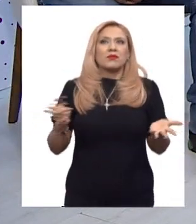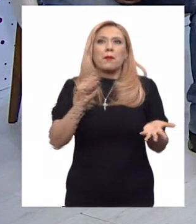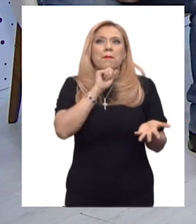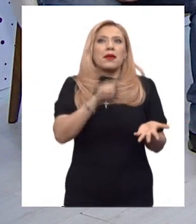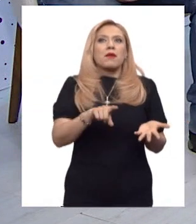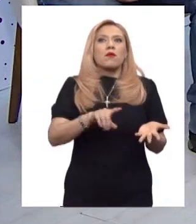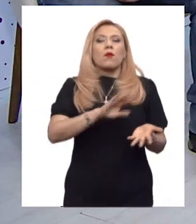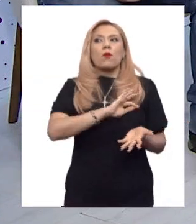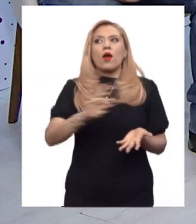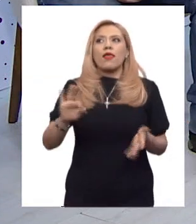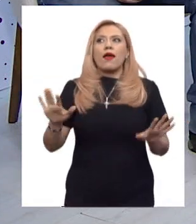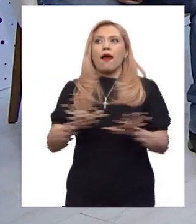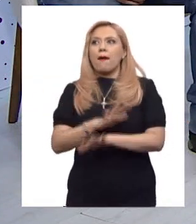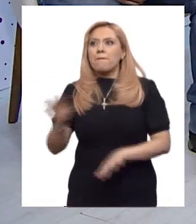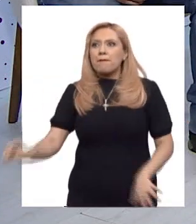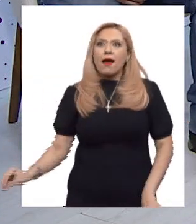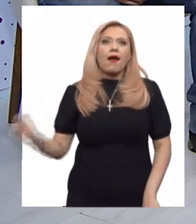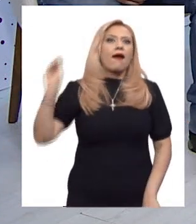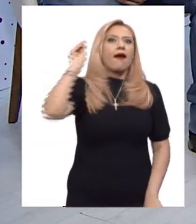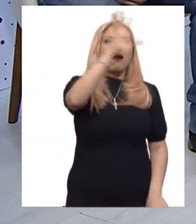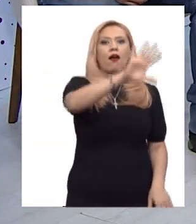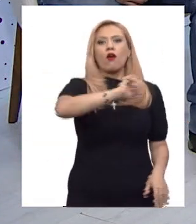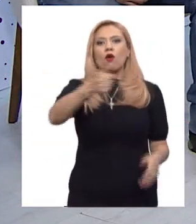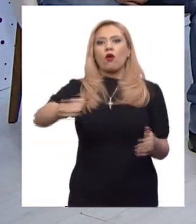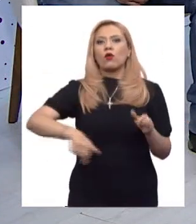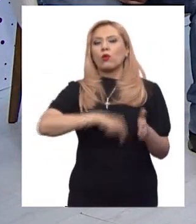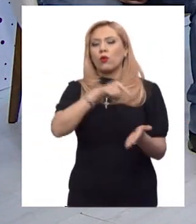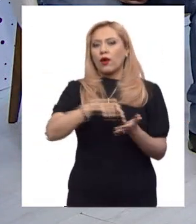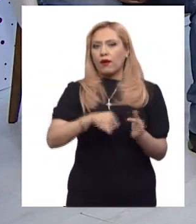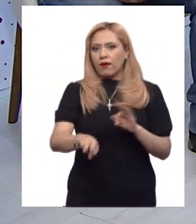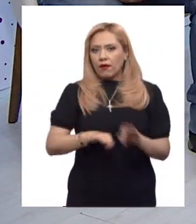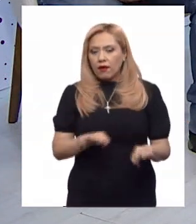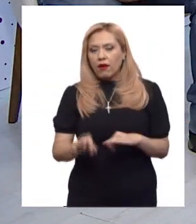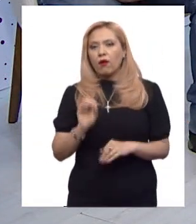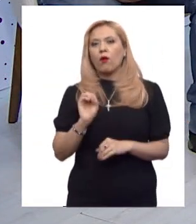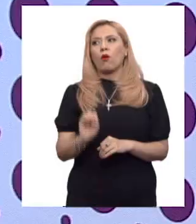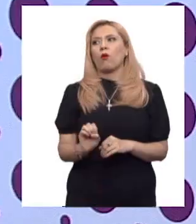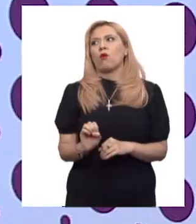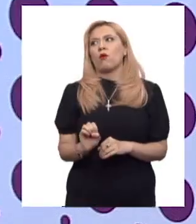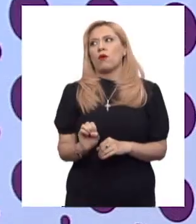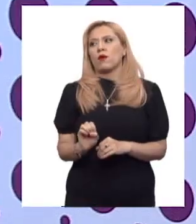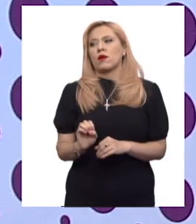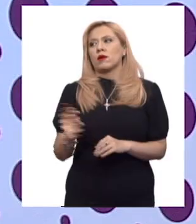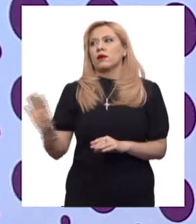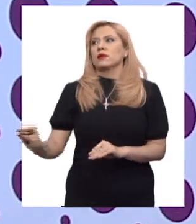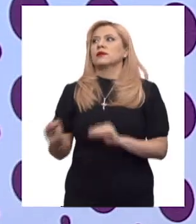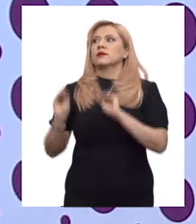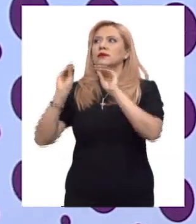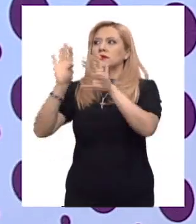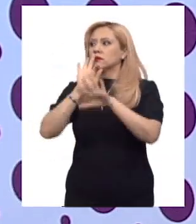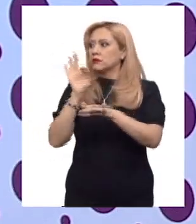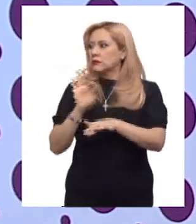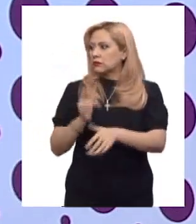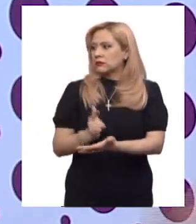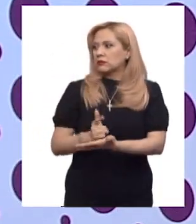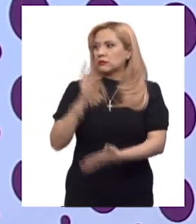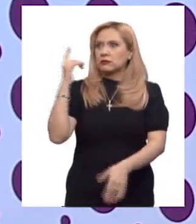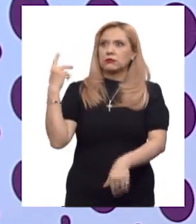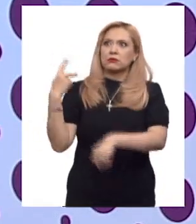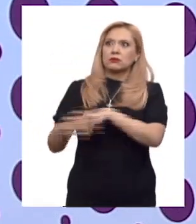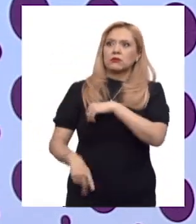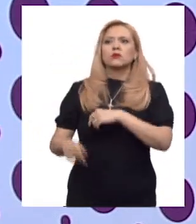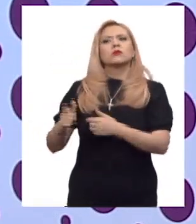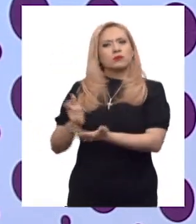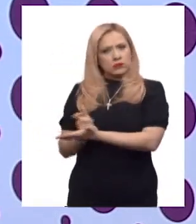posibilidad de poderlos cambiar de adscripción laboral o poderlos separar del lugar de trabajo si existe un riesgo mayor y con goce de